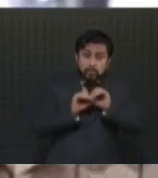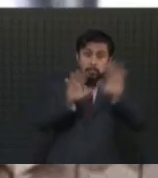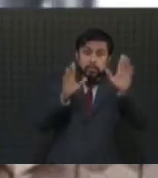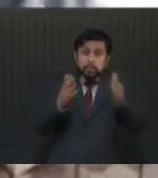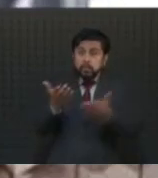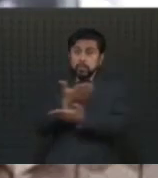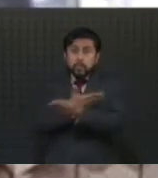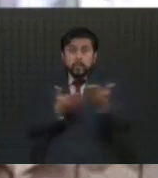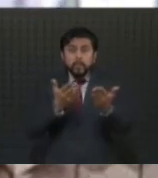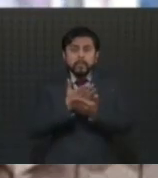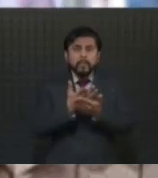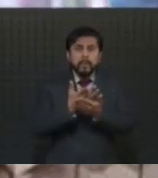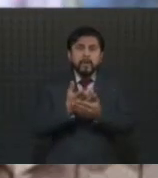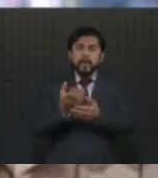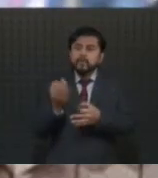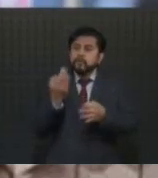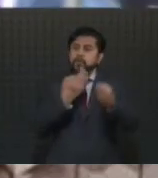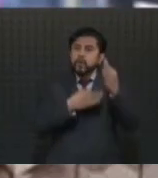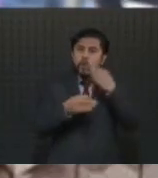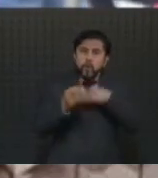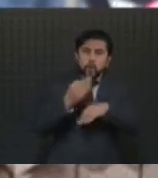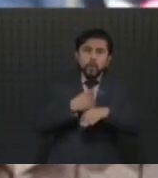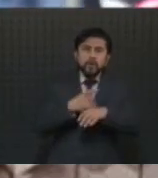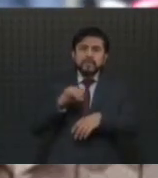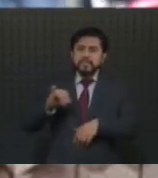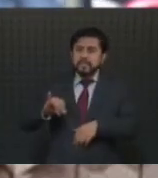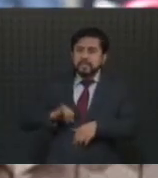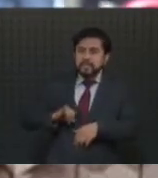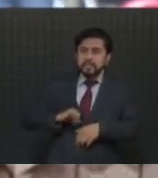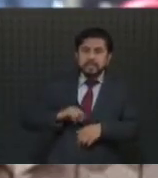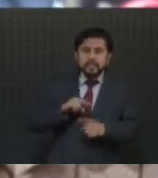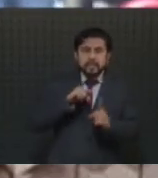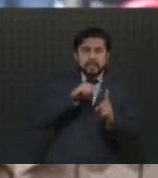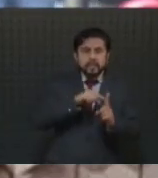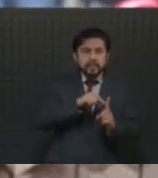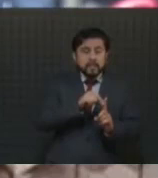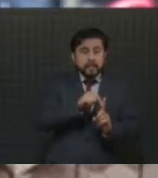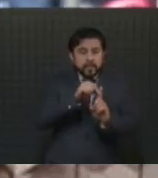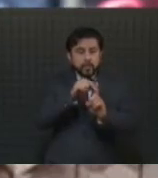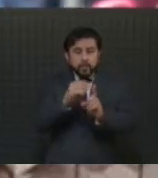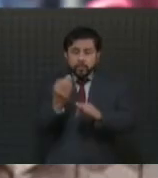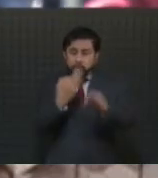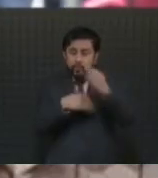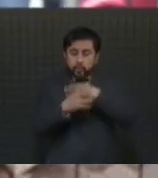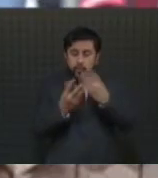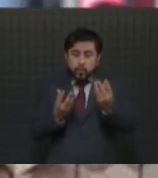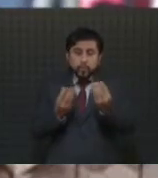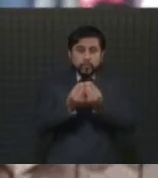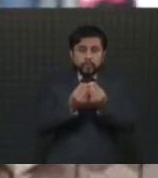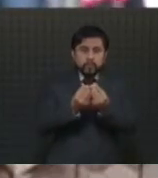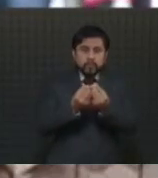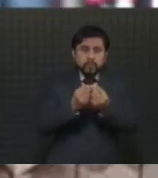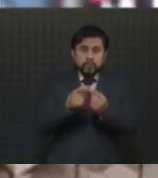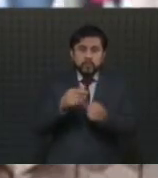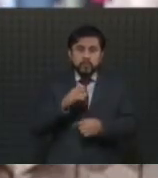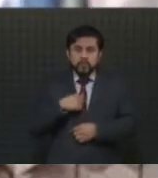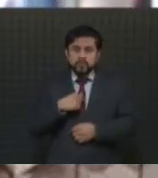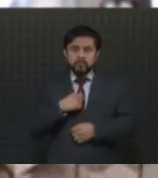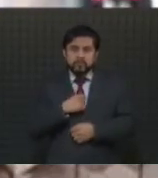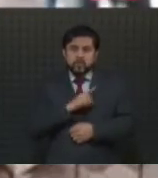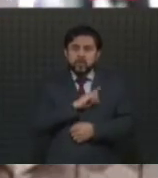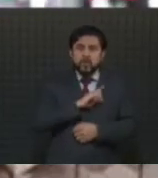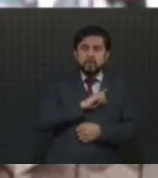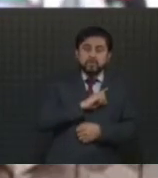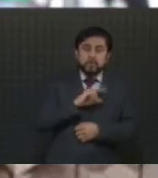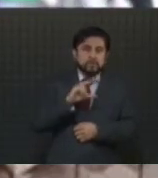Que es el interés colectivo por encima del interés individual. Que son los derechos colectivos por